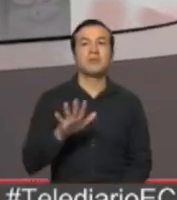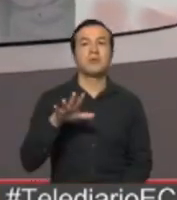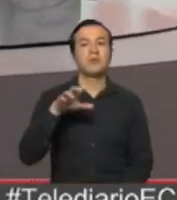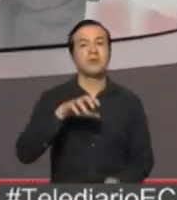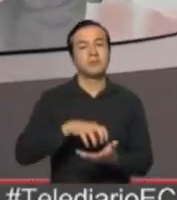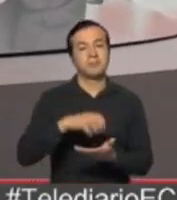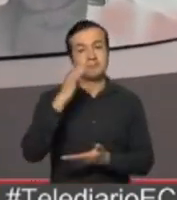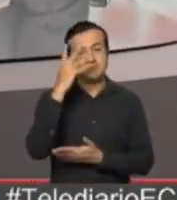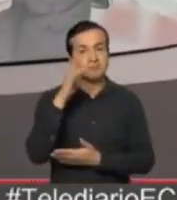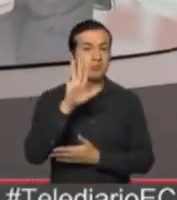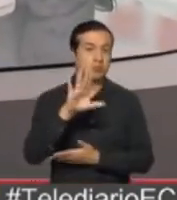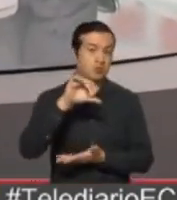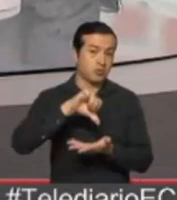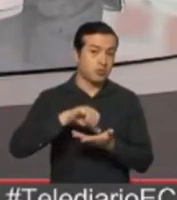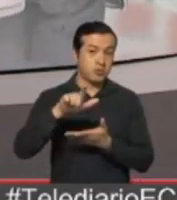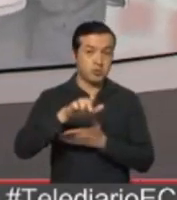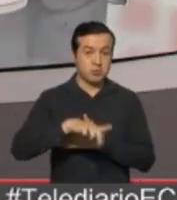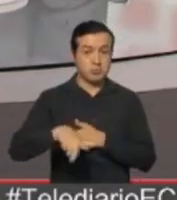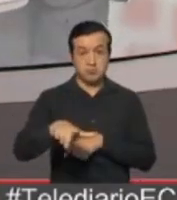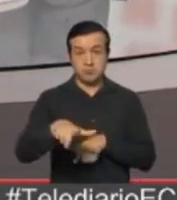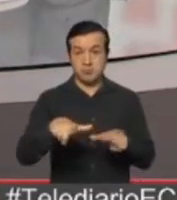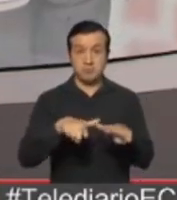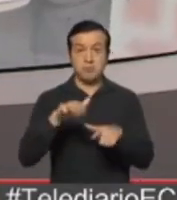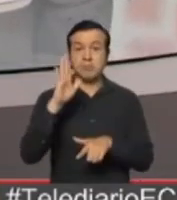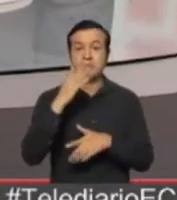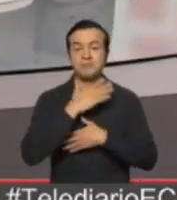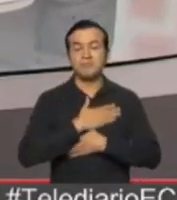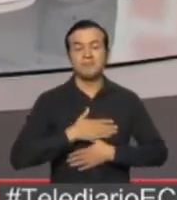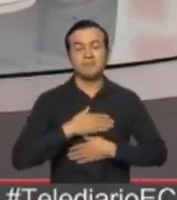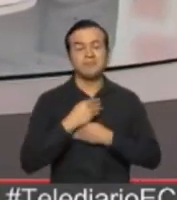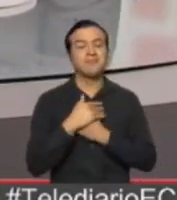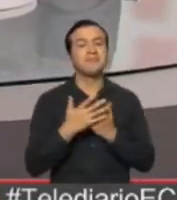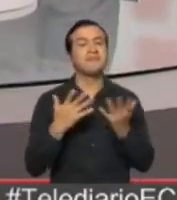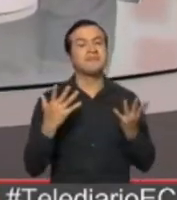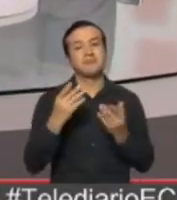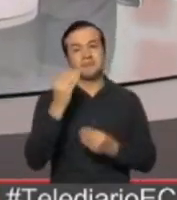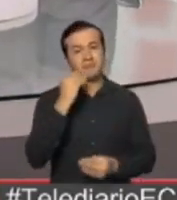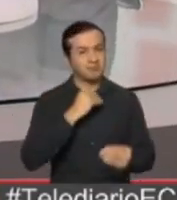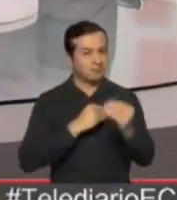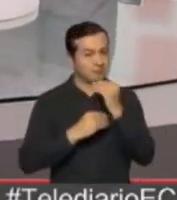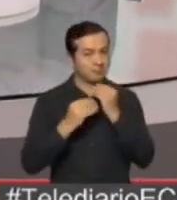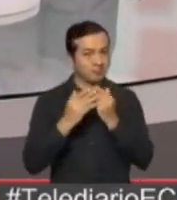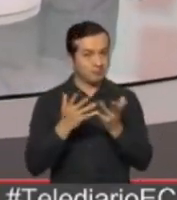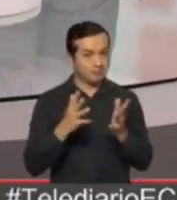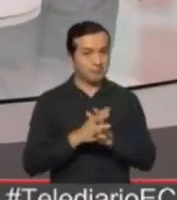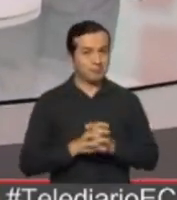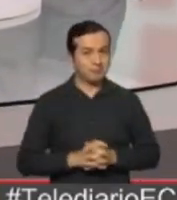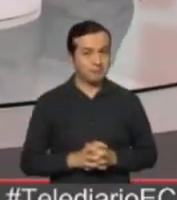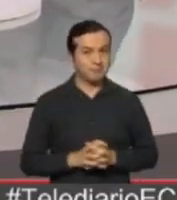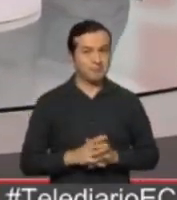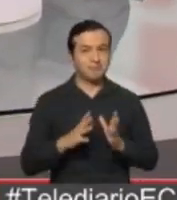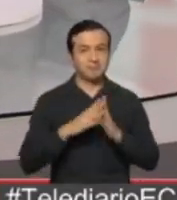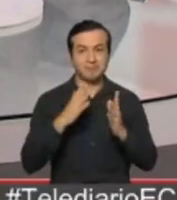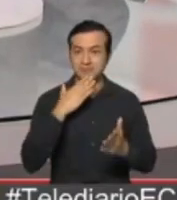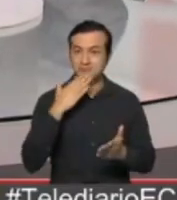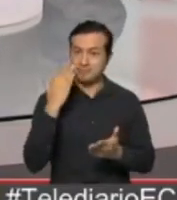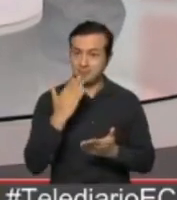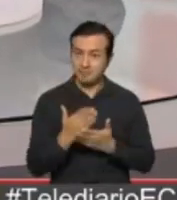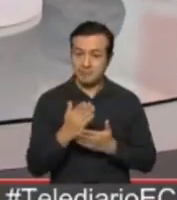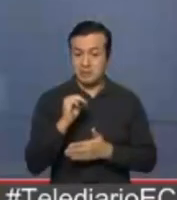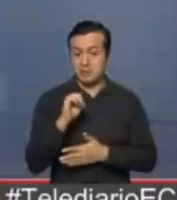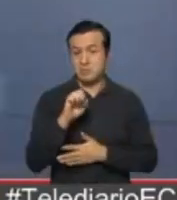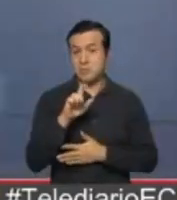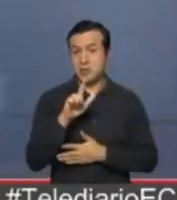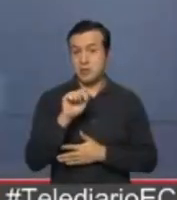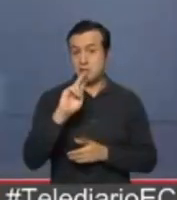sus ciudades sus pueblos sobre todo a disfrutar de nuestra gastronomía muchísimas gracias cristina cristina mares